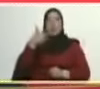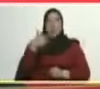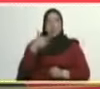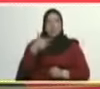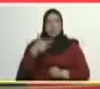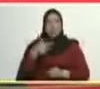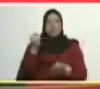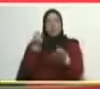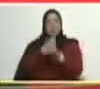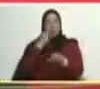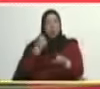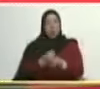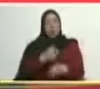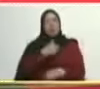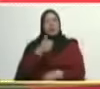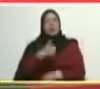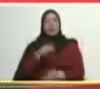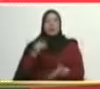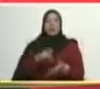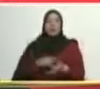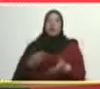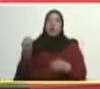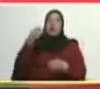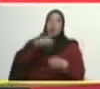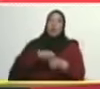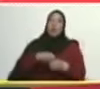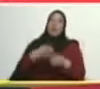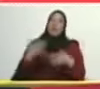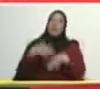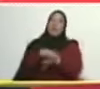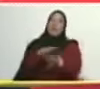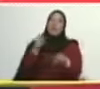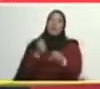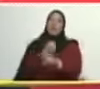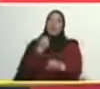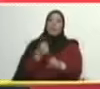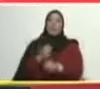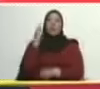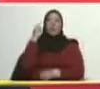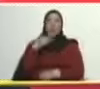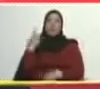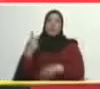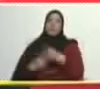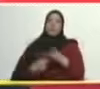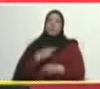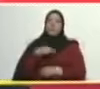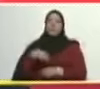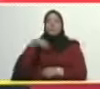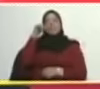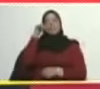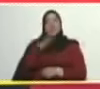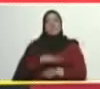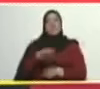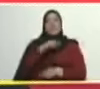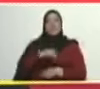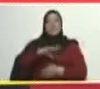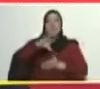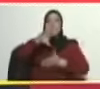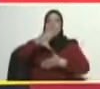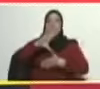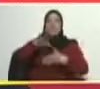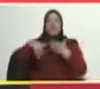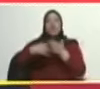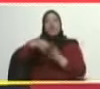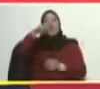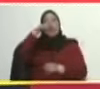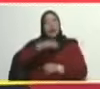invitar al Estado de Palestina a incorporarse como miembro pleno de la Alianza Bolivariana para los pueblos de nuestra América, Tratado de Comercio de los